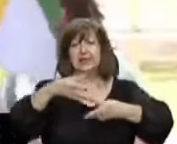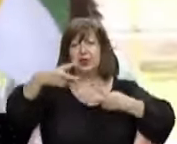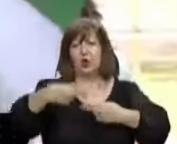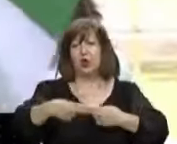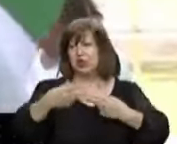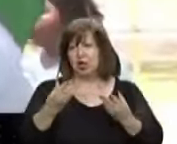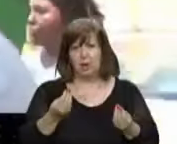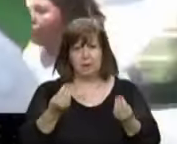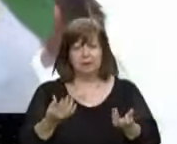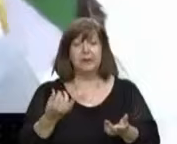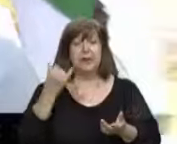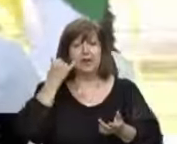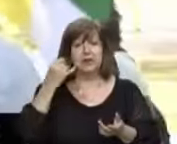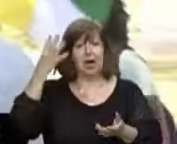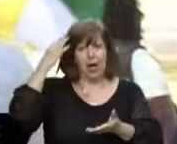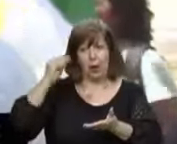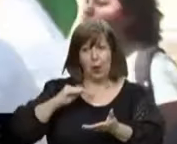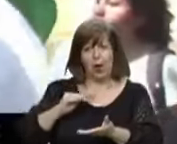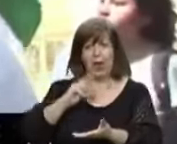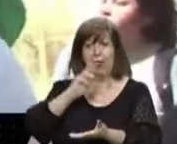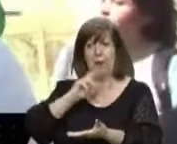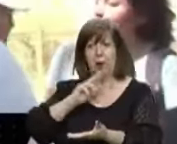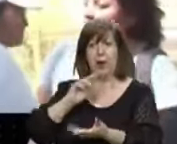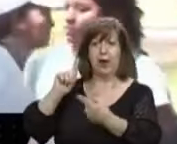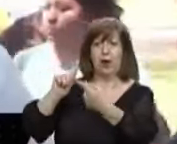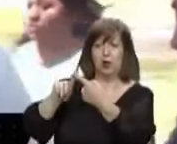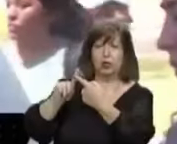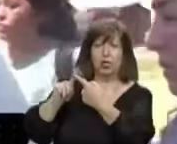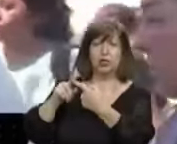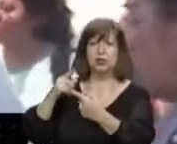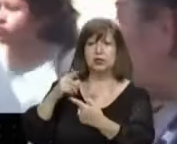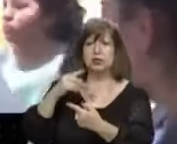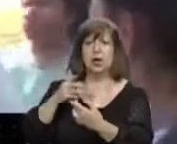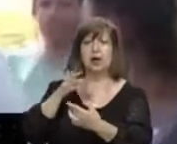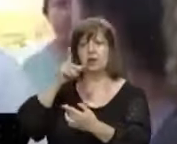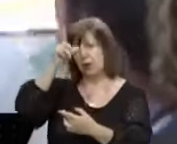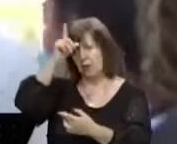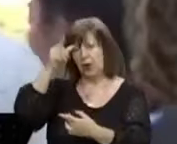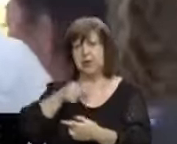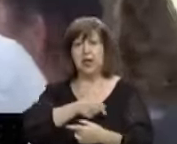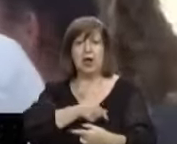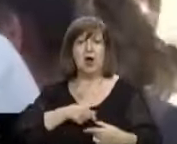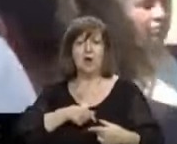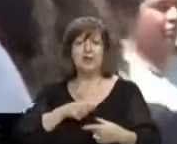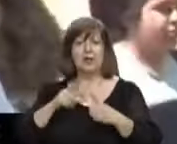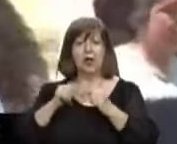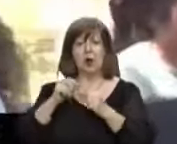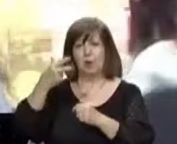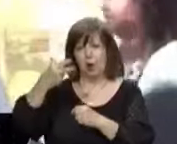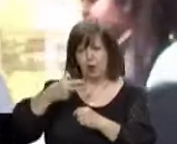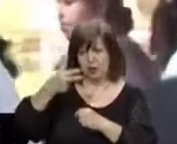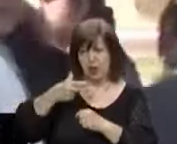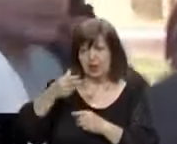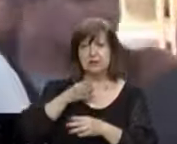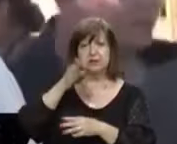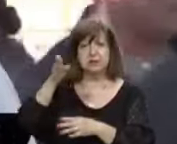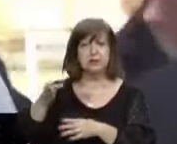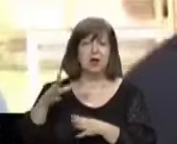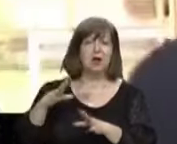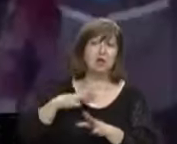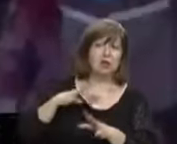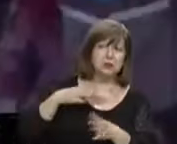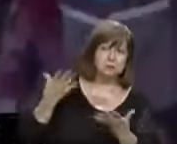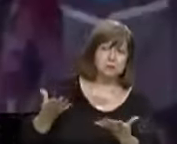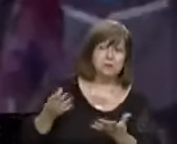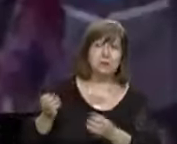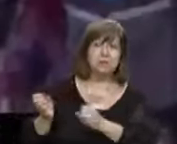ahí. Ella se ha hecho, ha tomado contacto, han estado en la comisaría tercera, acá en la ciudad, así que bueno, en principio todavía no sé si van